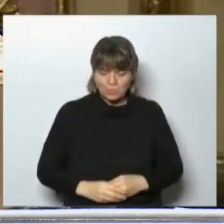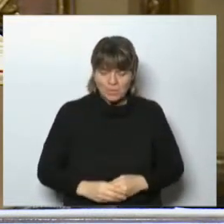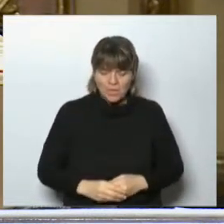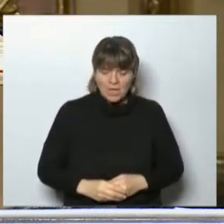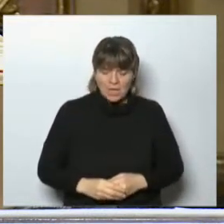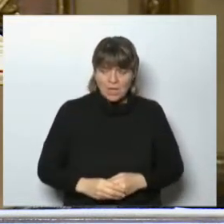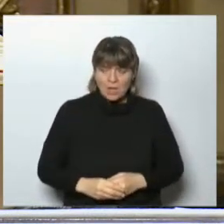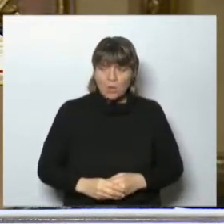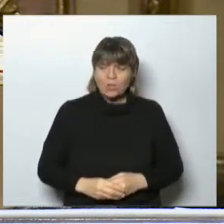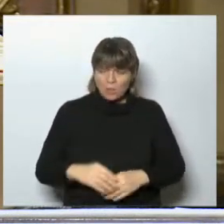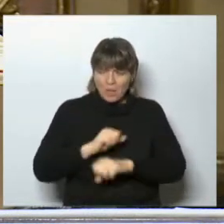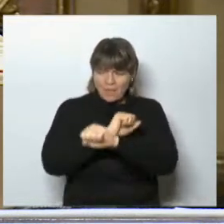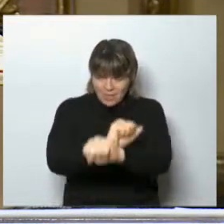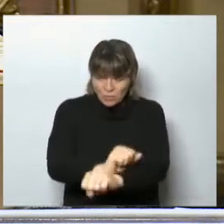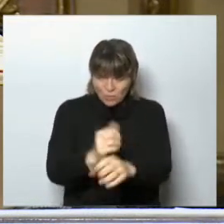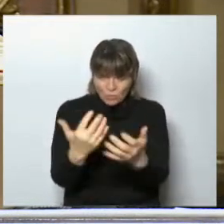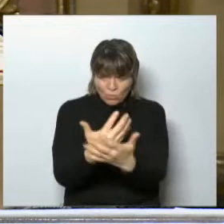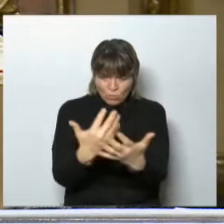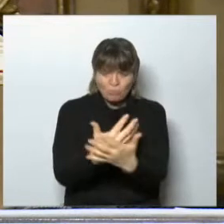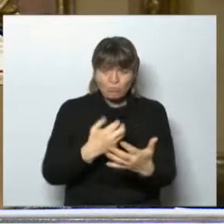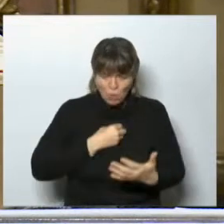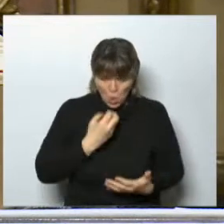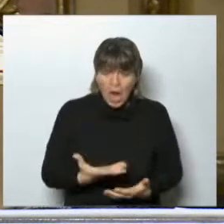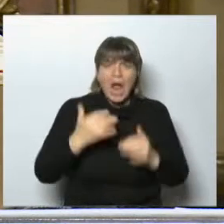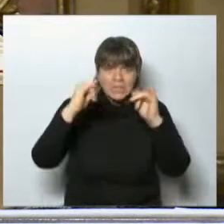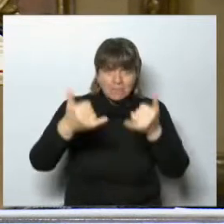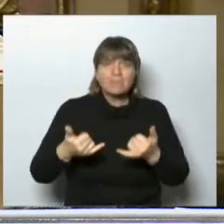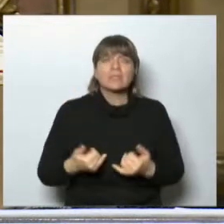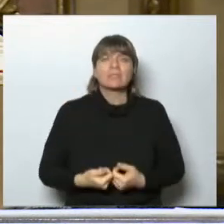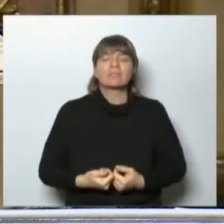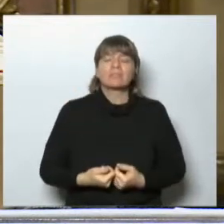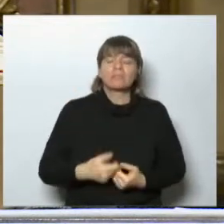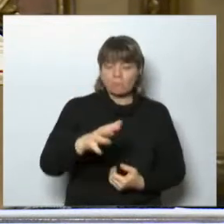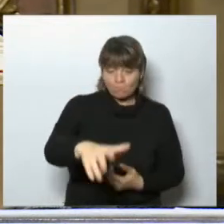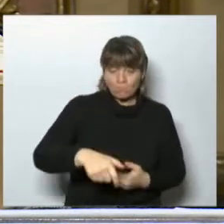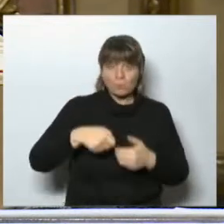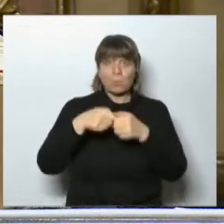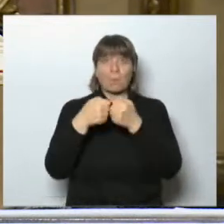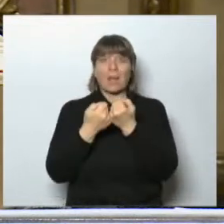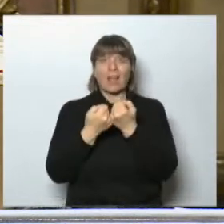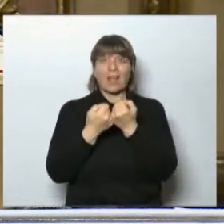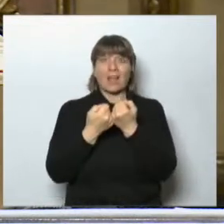cuando iba a ser entregado a la pasión voluntariamente aceptada, tomó pan.